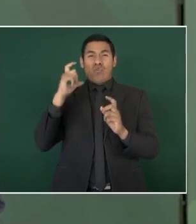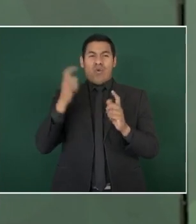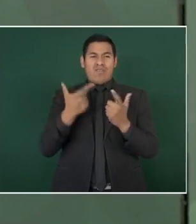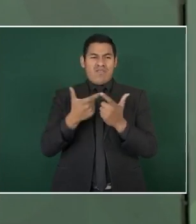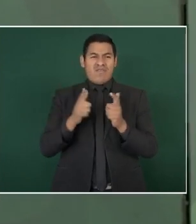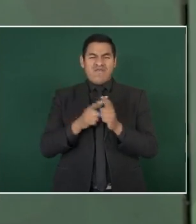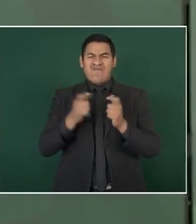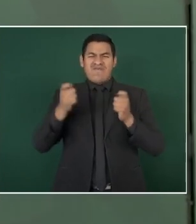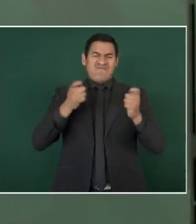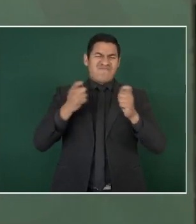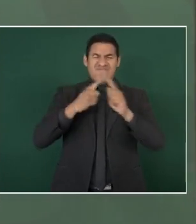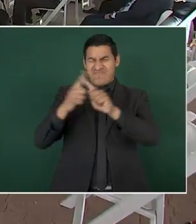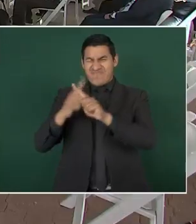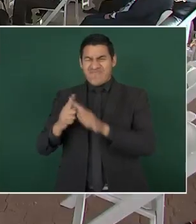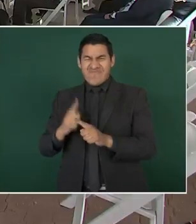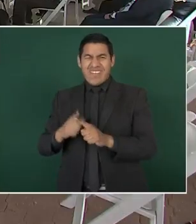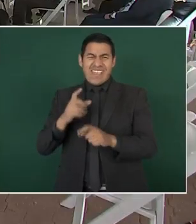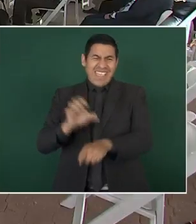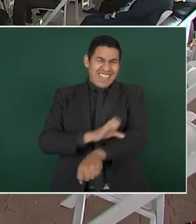Galván,